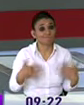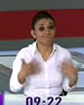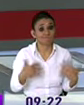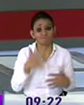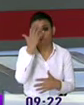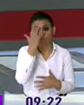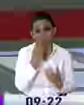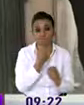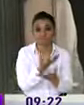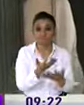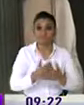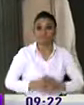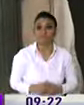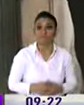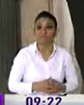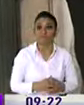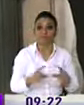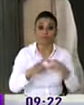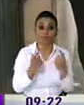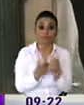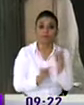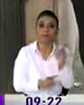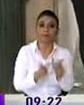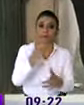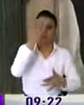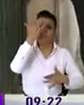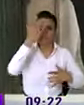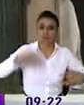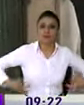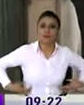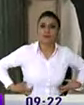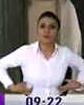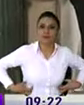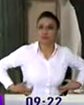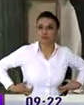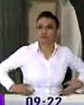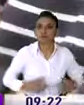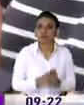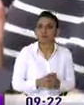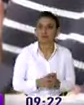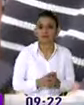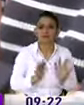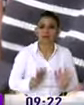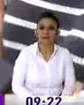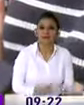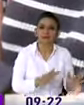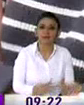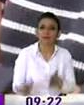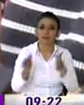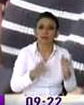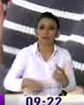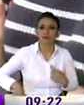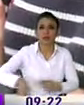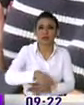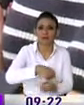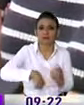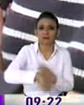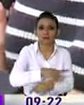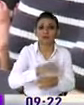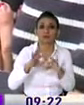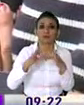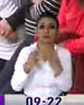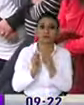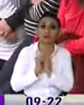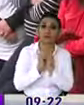Veamos. Un grupo de personas que padecen insuficiencia renal y que se realizan diálisis, acompañados de sus